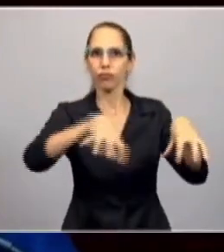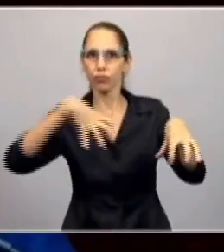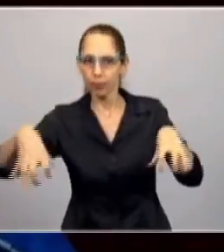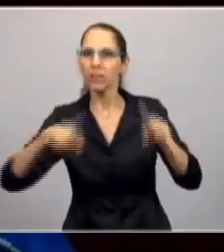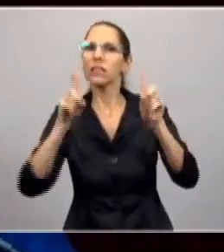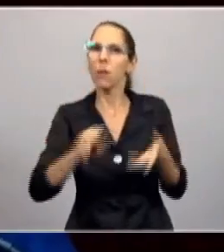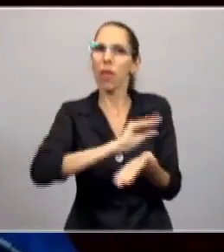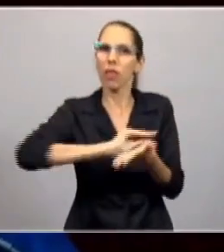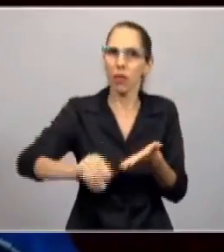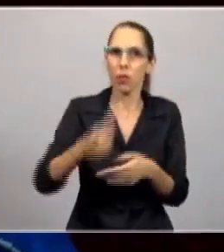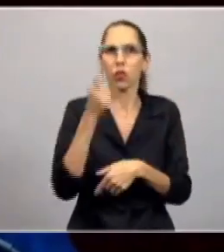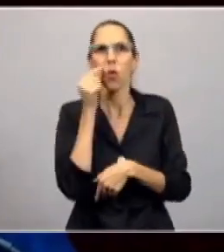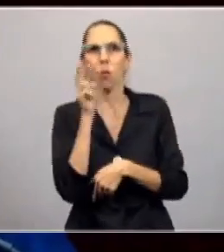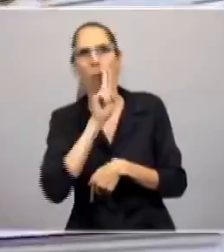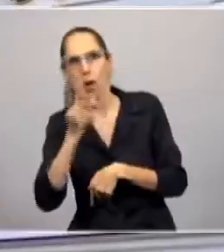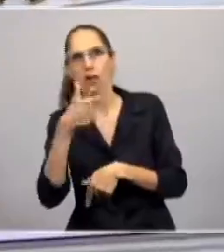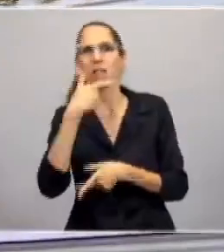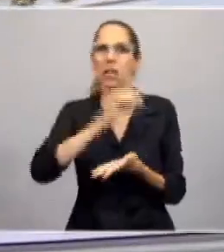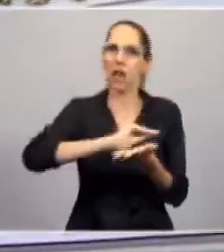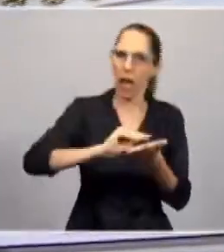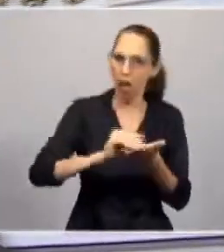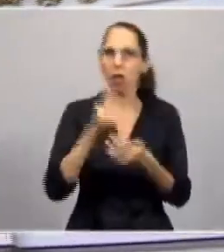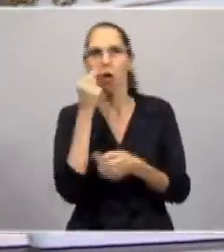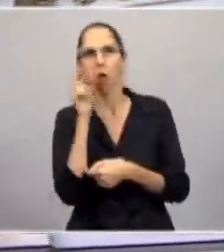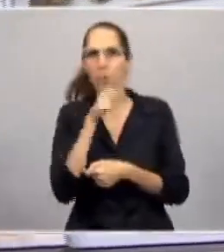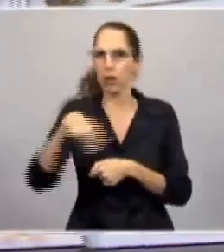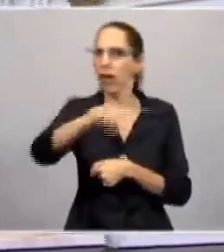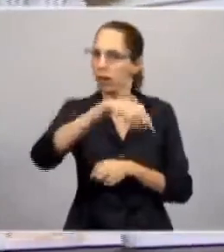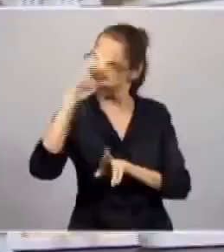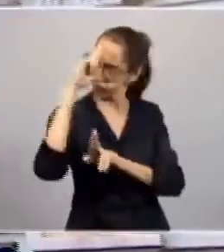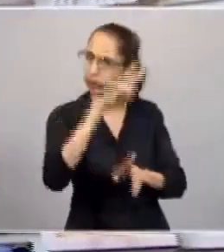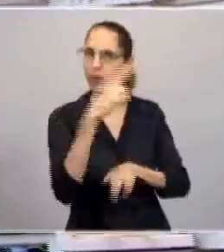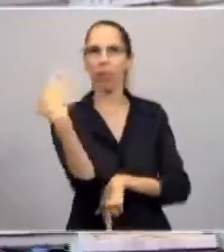diputados, diputadas, senadores y senadoras.